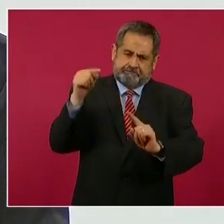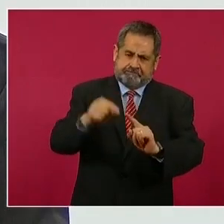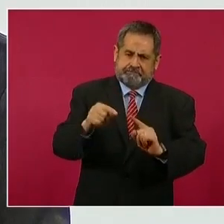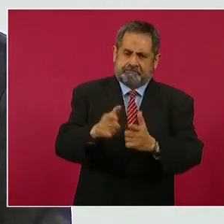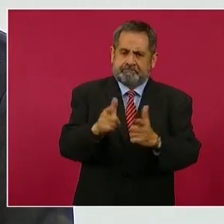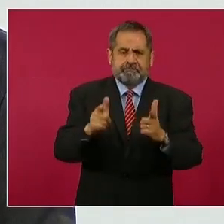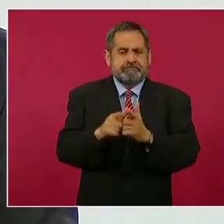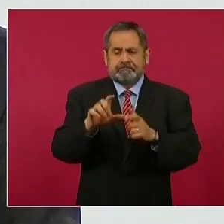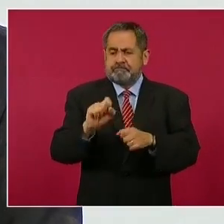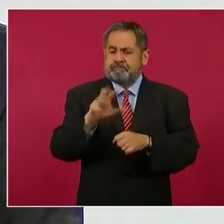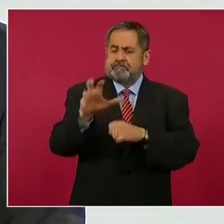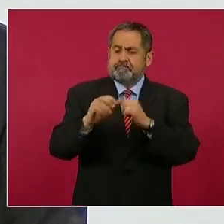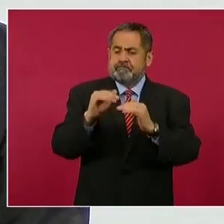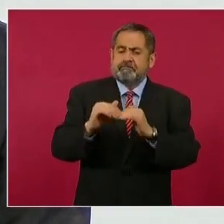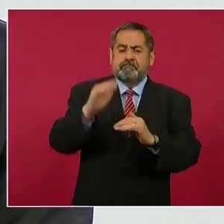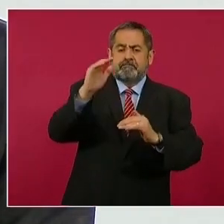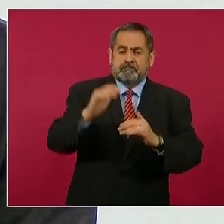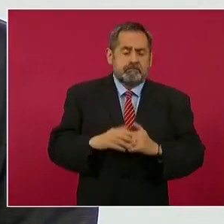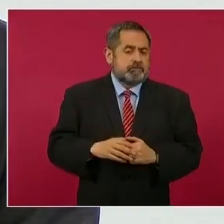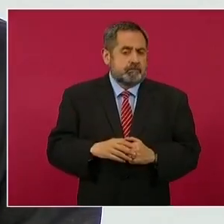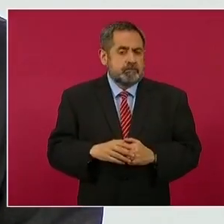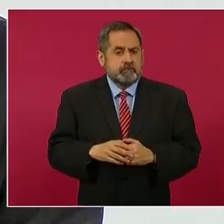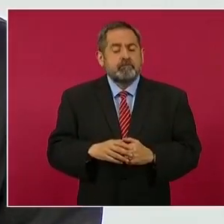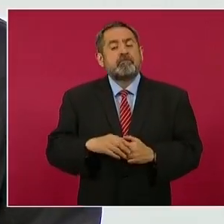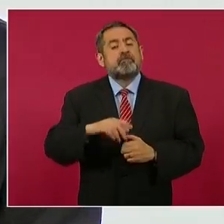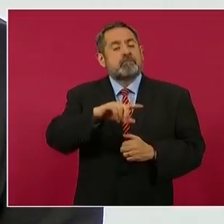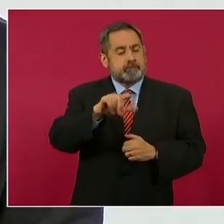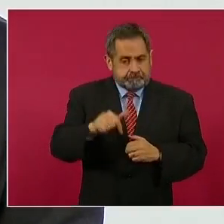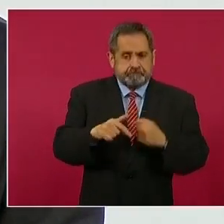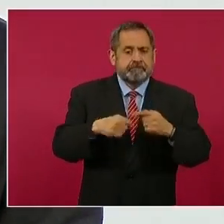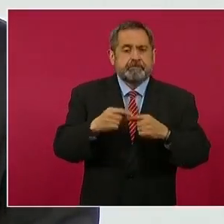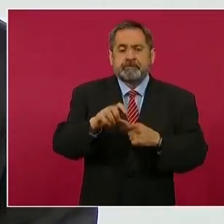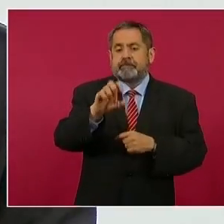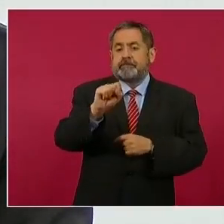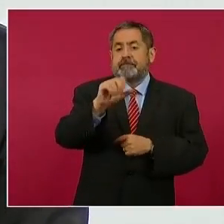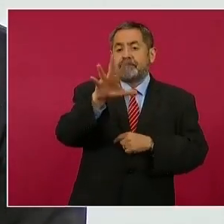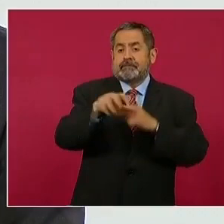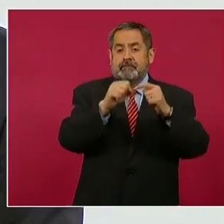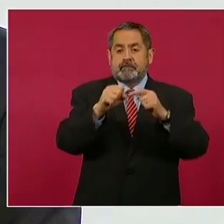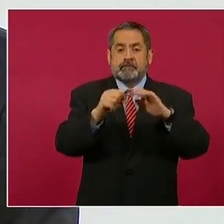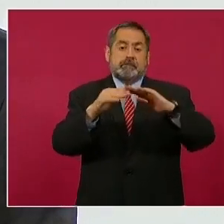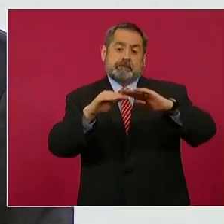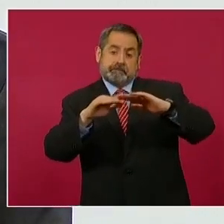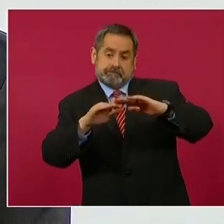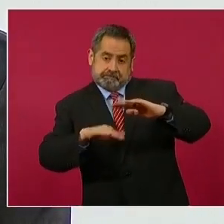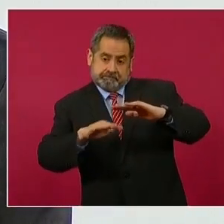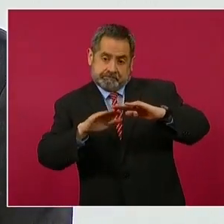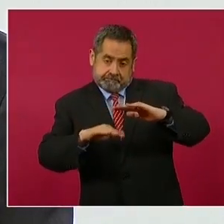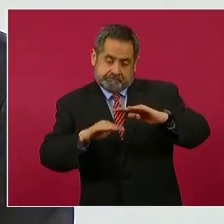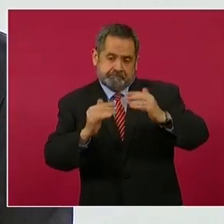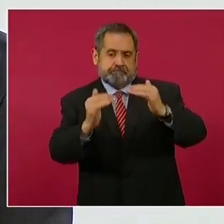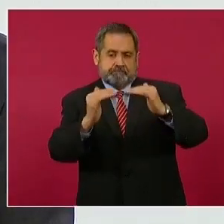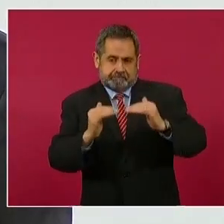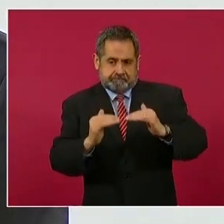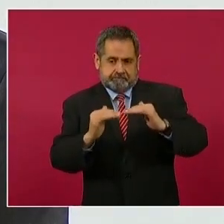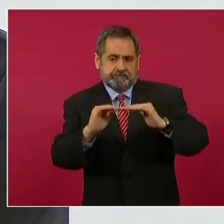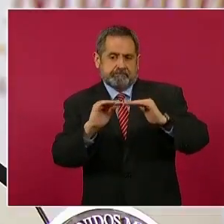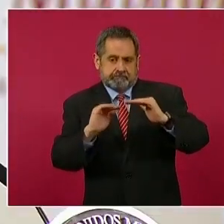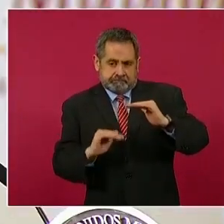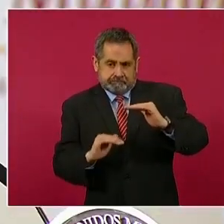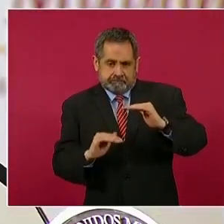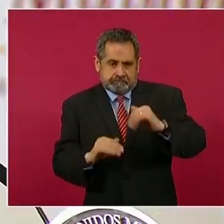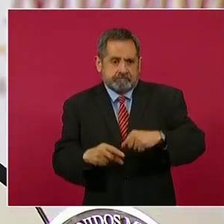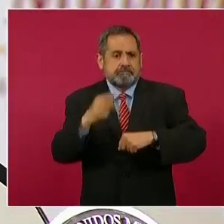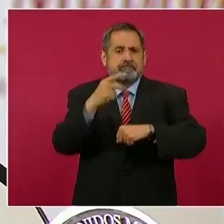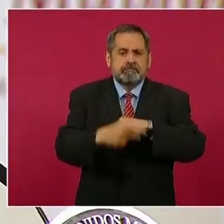Conforme se desciende en años de edad, de la persona más añosa a la persona más joven, se va reduciendo ese